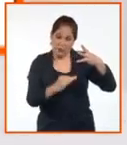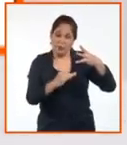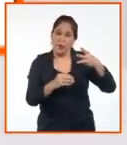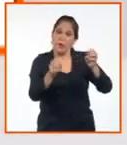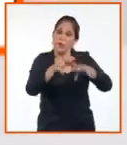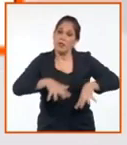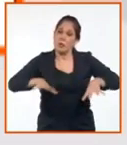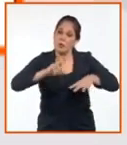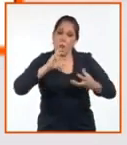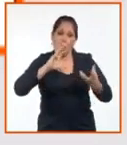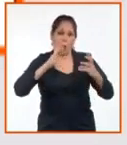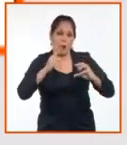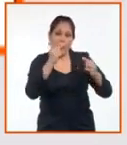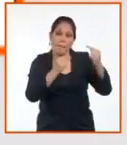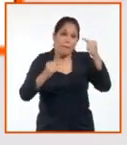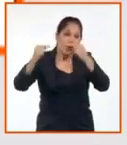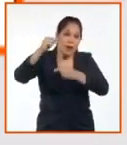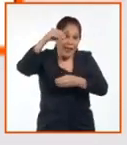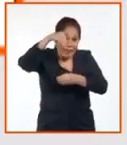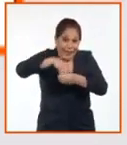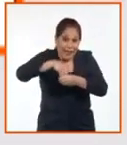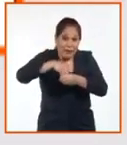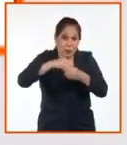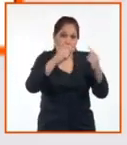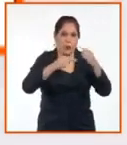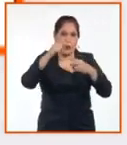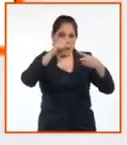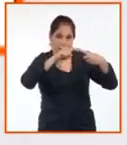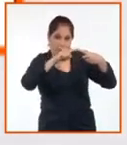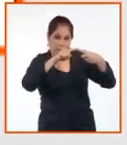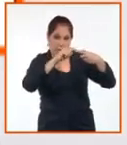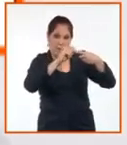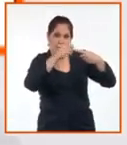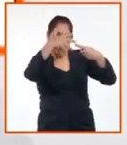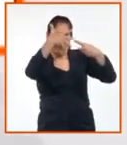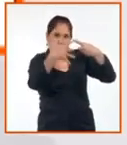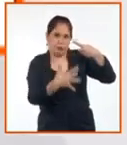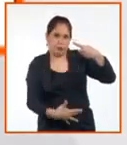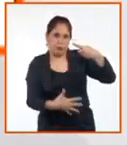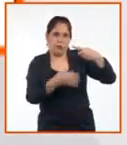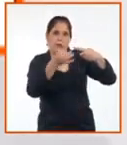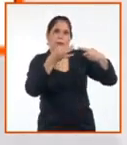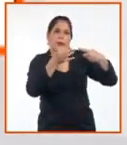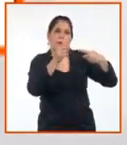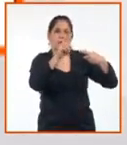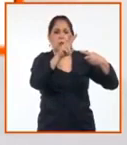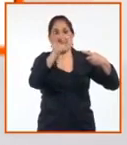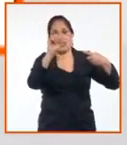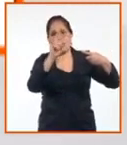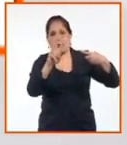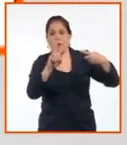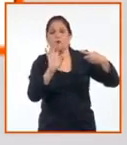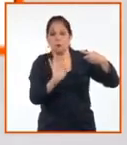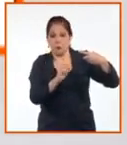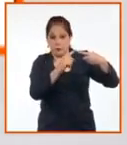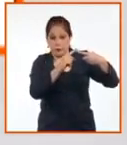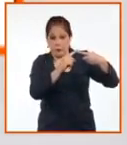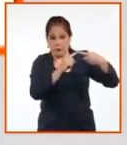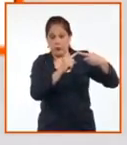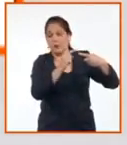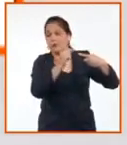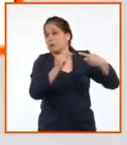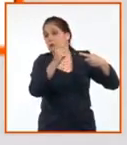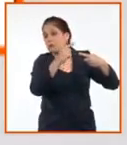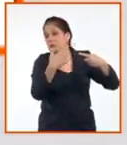establecer una prioridad dentro de la prioridad 1 que son la mayoría de los medicamentos medicamentos 262 y por supuesto la prioridad es a la